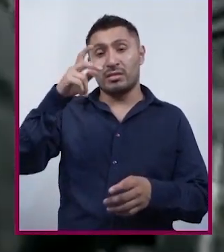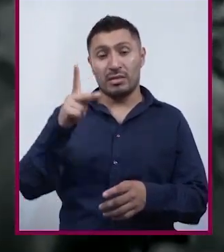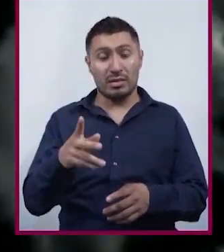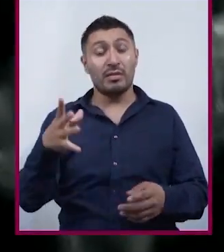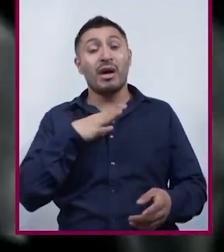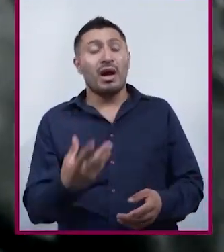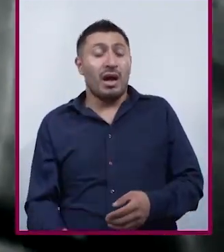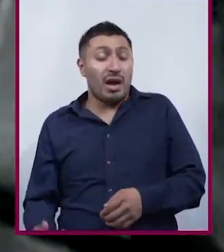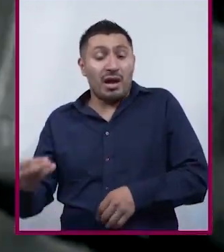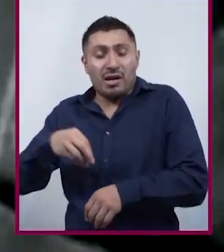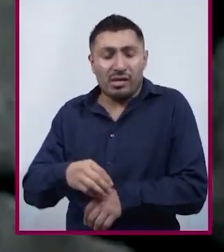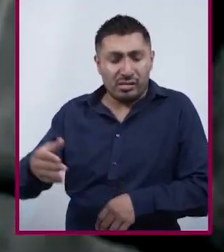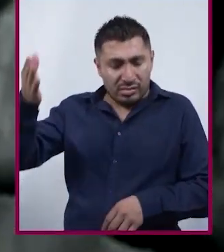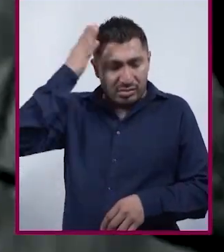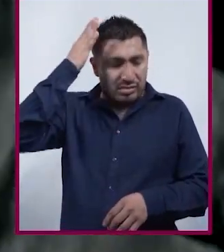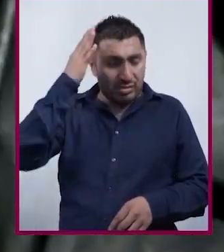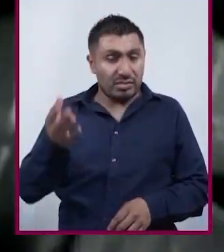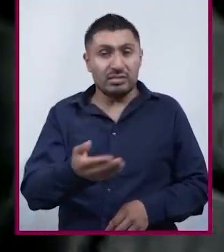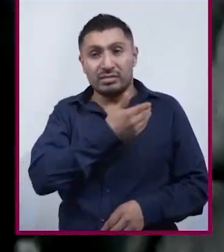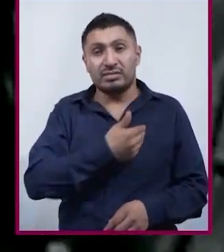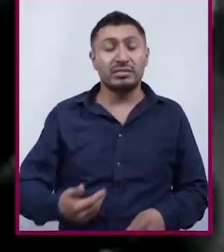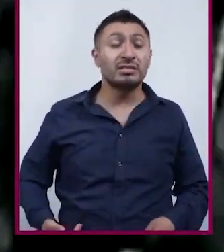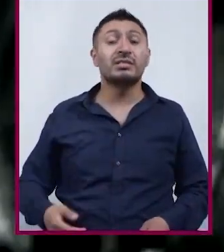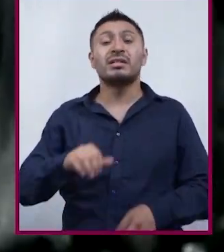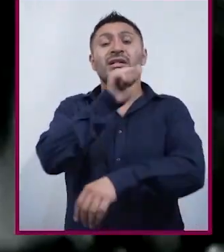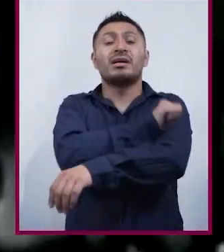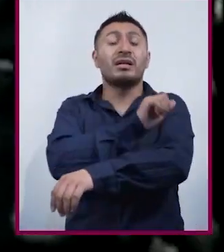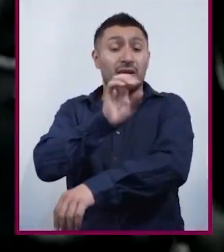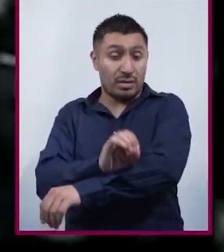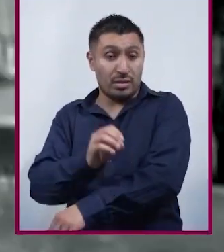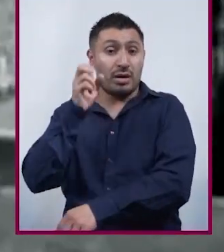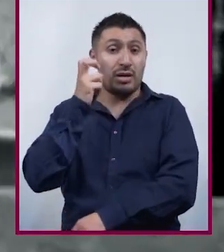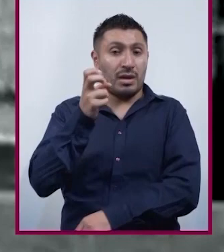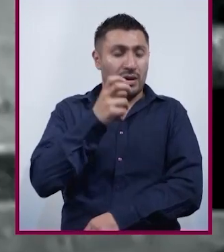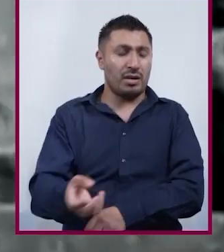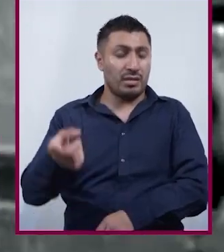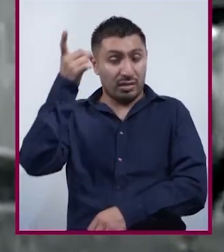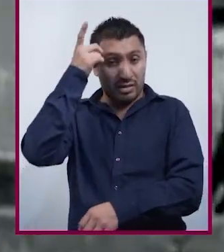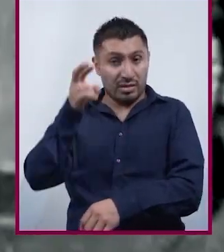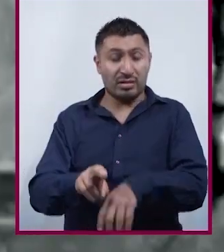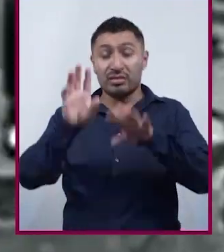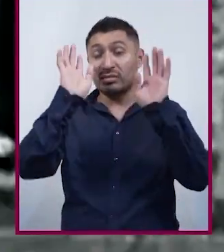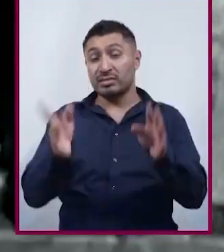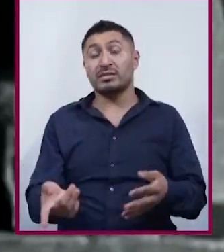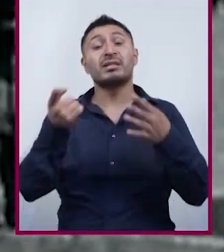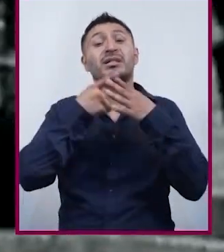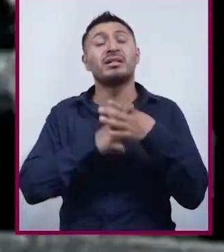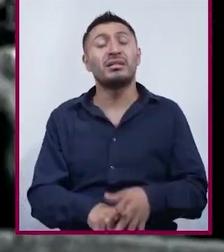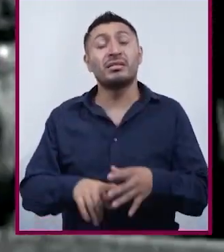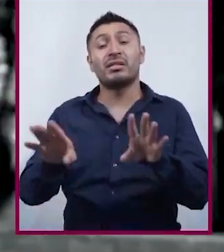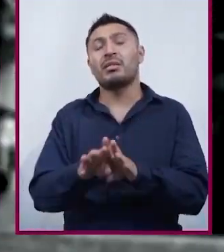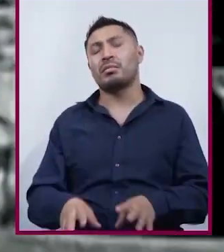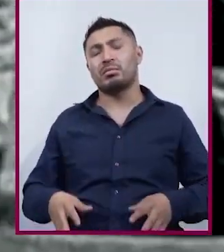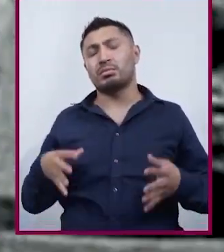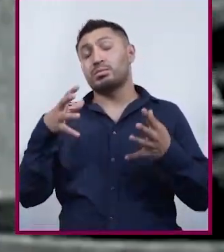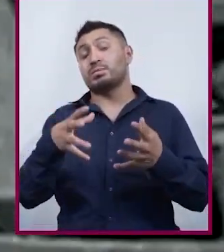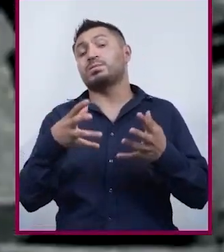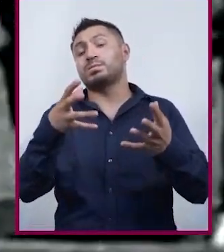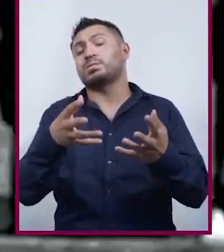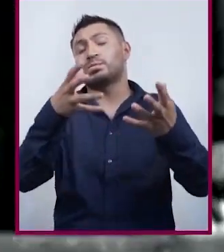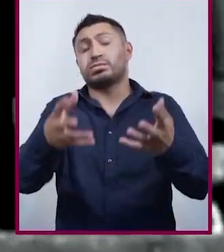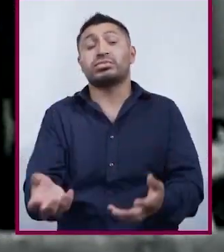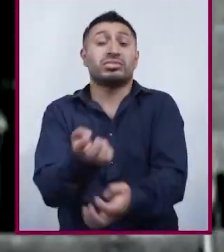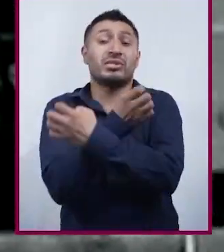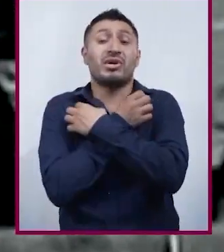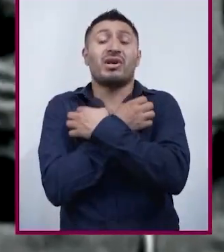la cual estuvo a su mando por decreto del presidente Álvaro Obregón. Desde este puesto, Vasconcelos emprendió un ambicioso proyecto